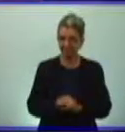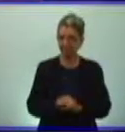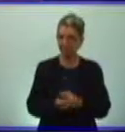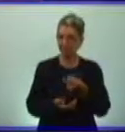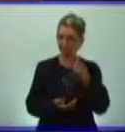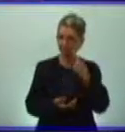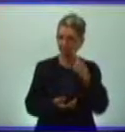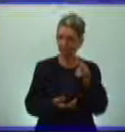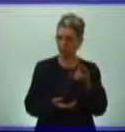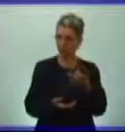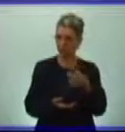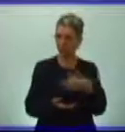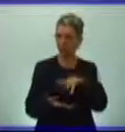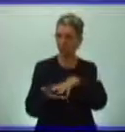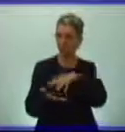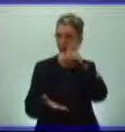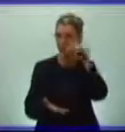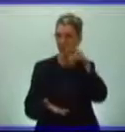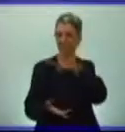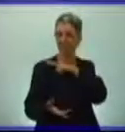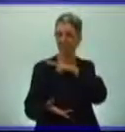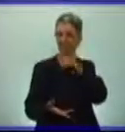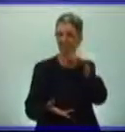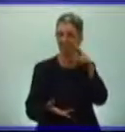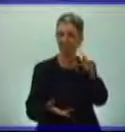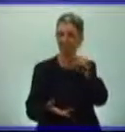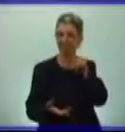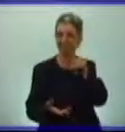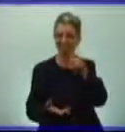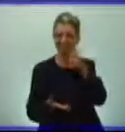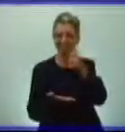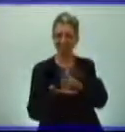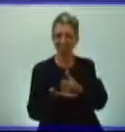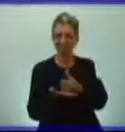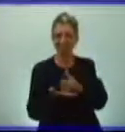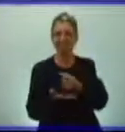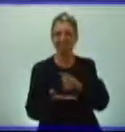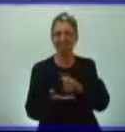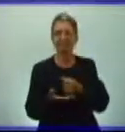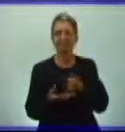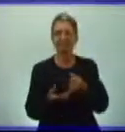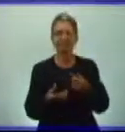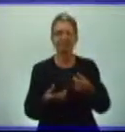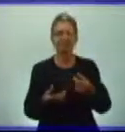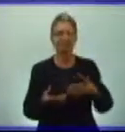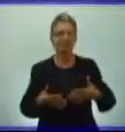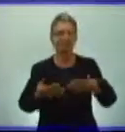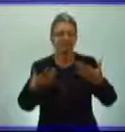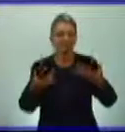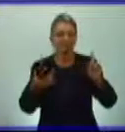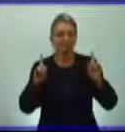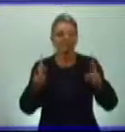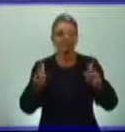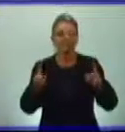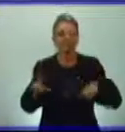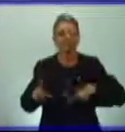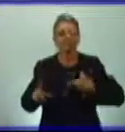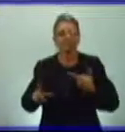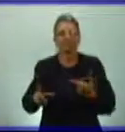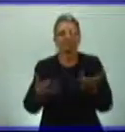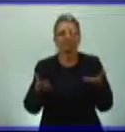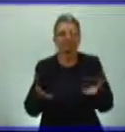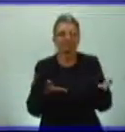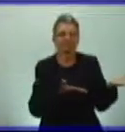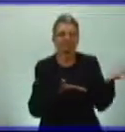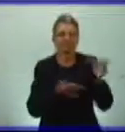Plaza de la Revolución, que es la sede de los principales actos políticos que se realizan en La